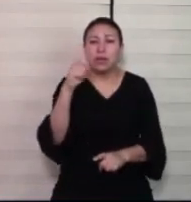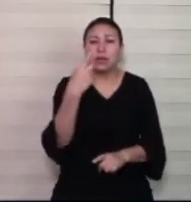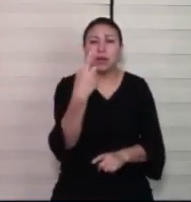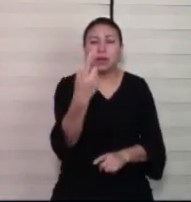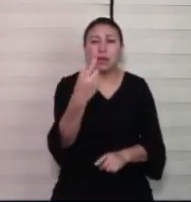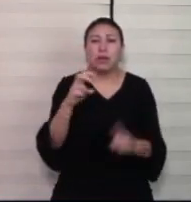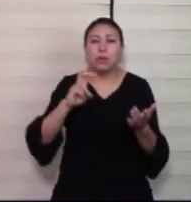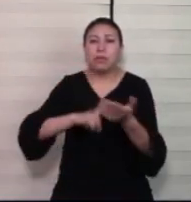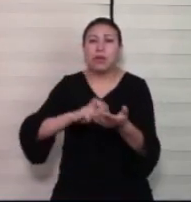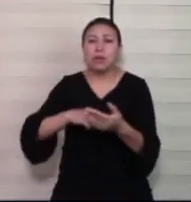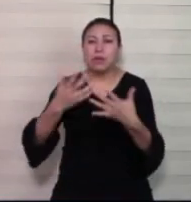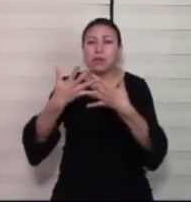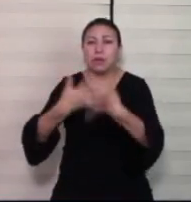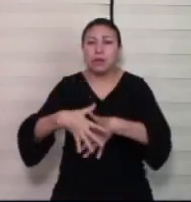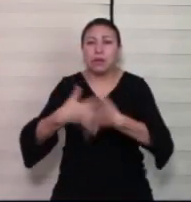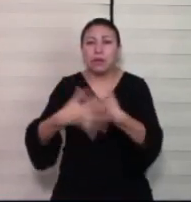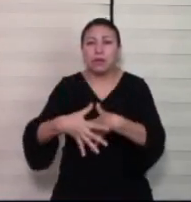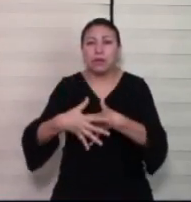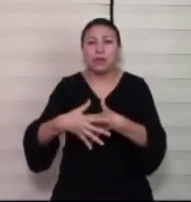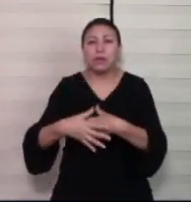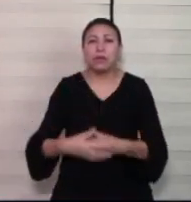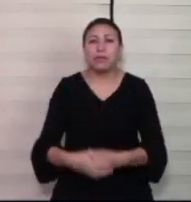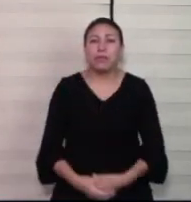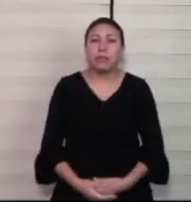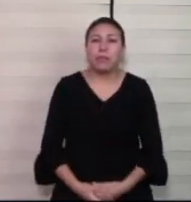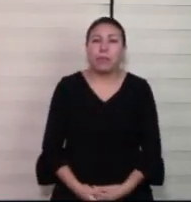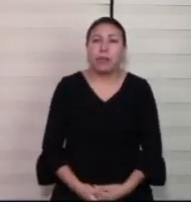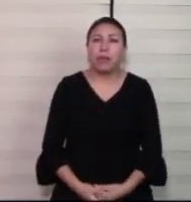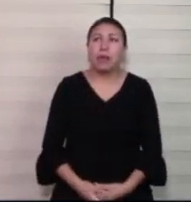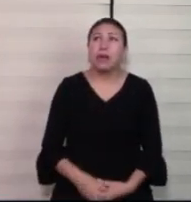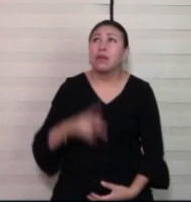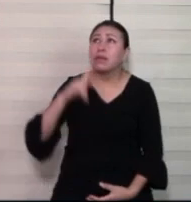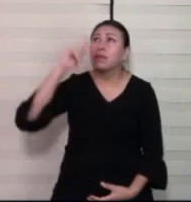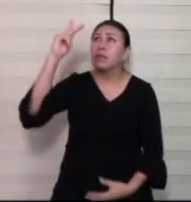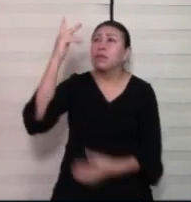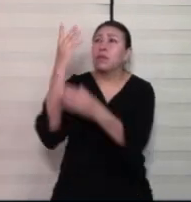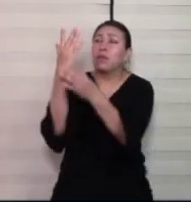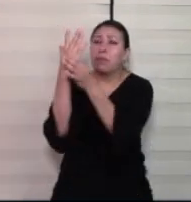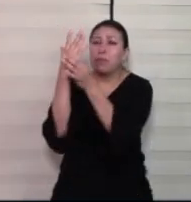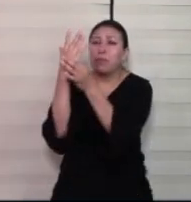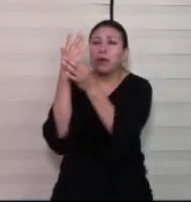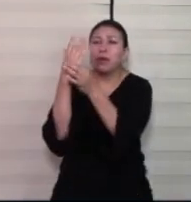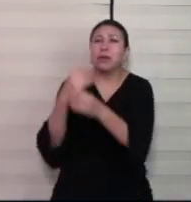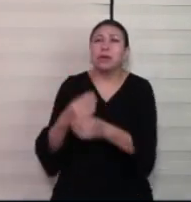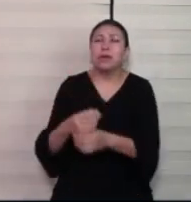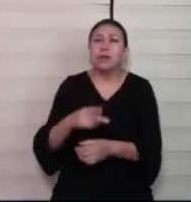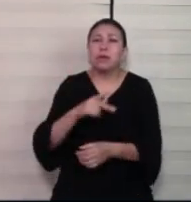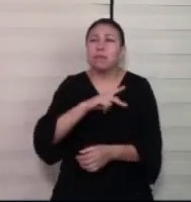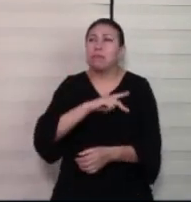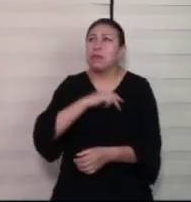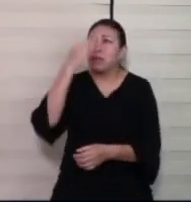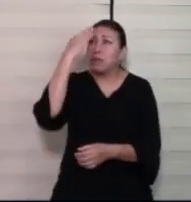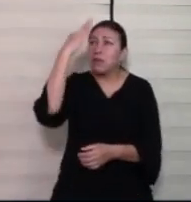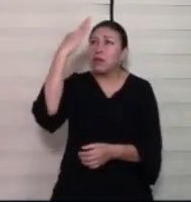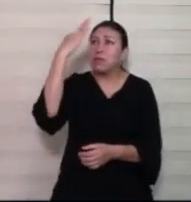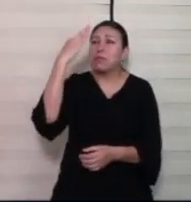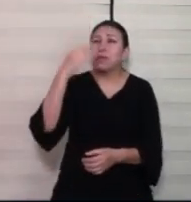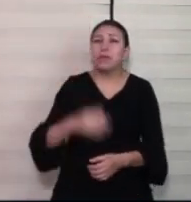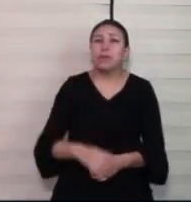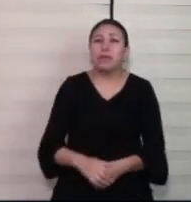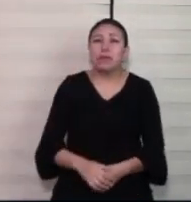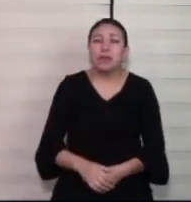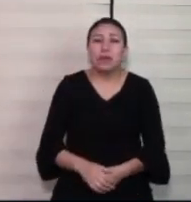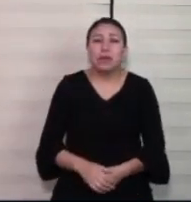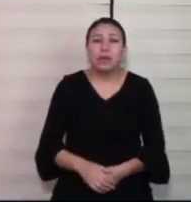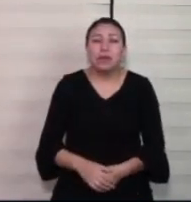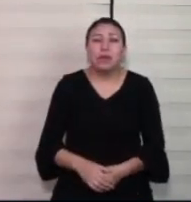y en el versículo 15. En tu mano están mis tiempos. No es